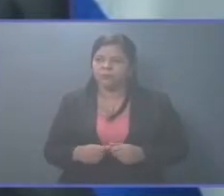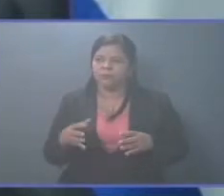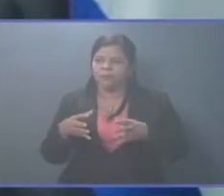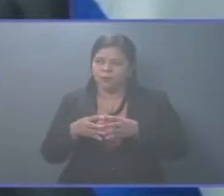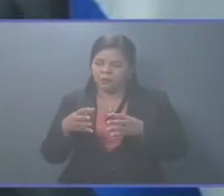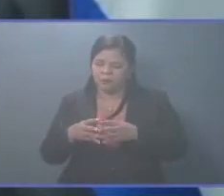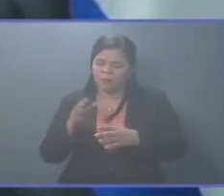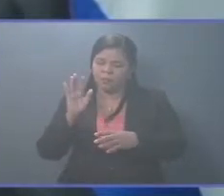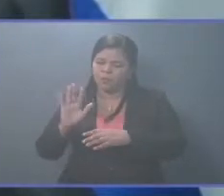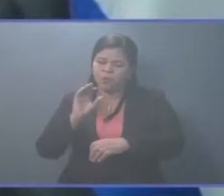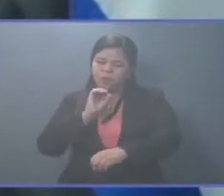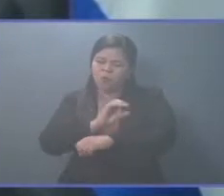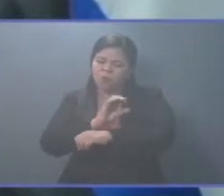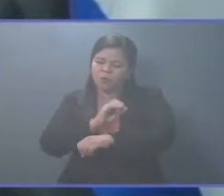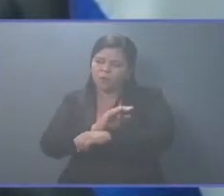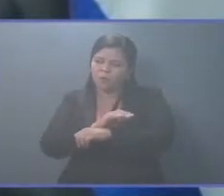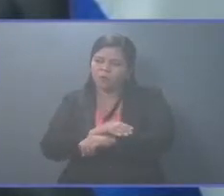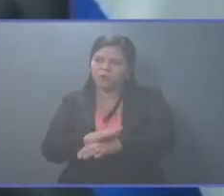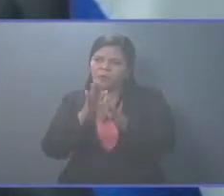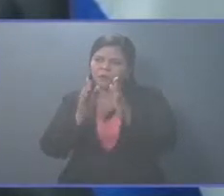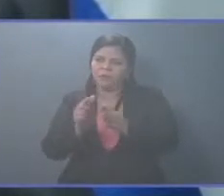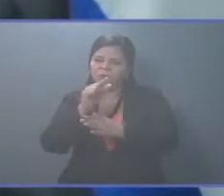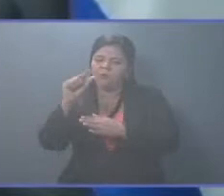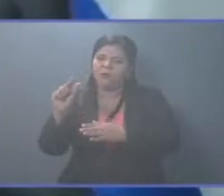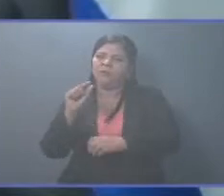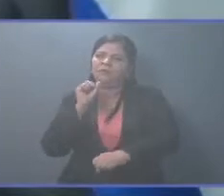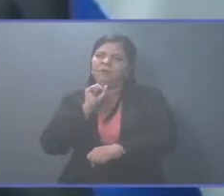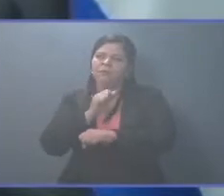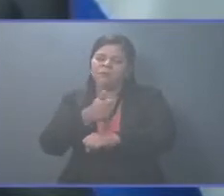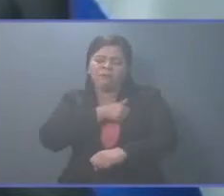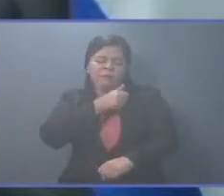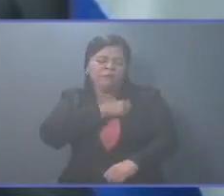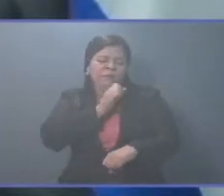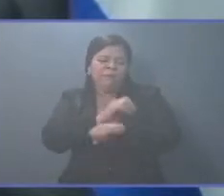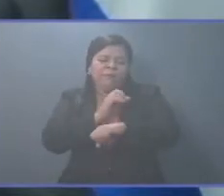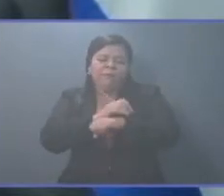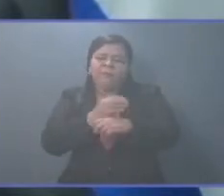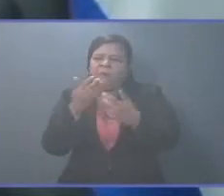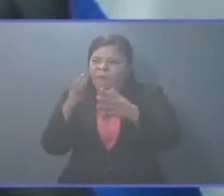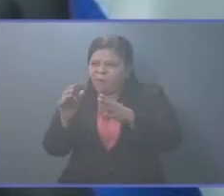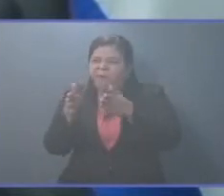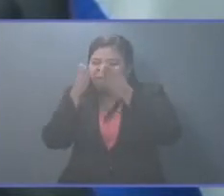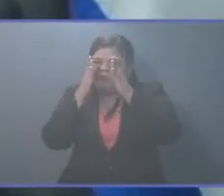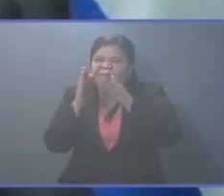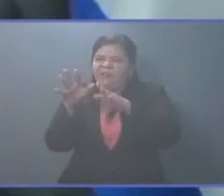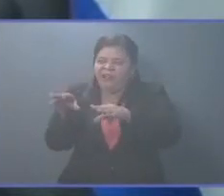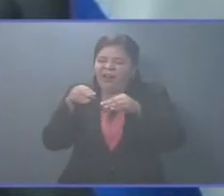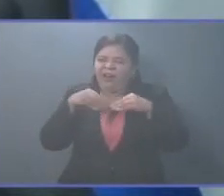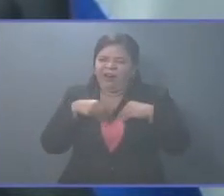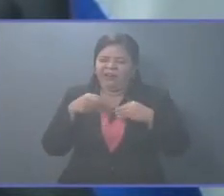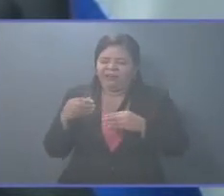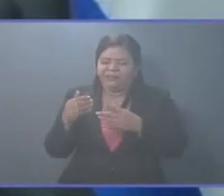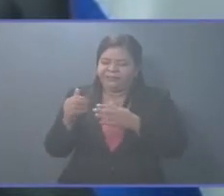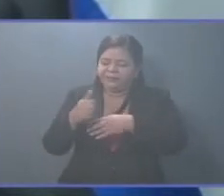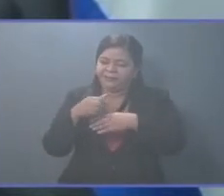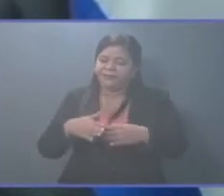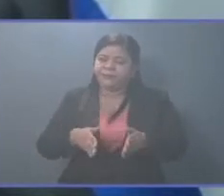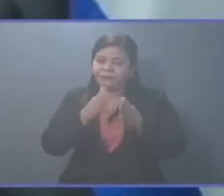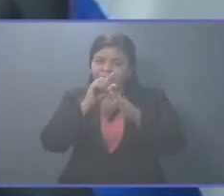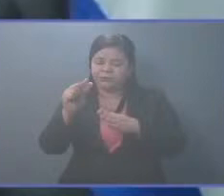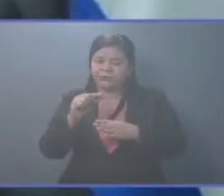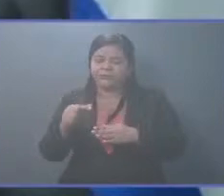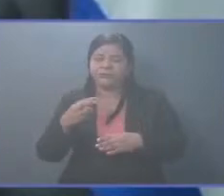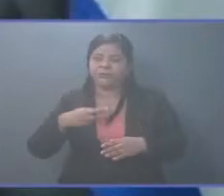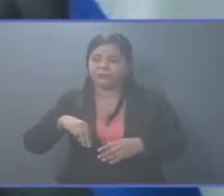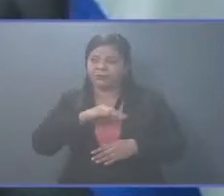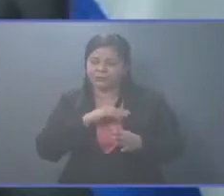que ustedes dan como ente asesor son tomadas en cuenta por el ente rector de la salud del pueblo salvadoreño?